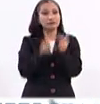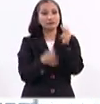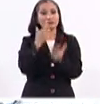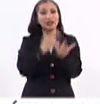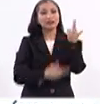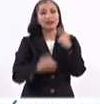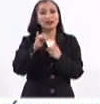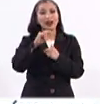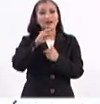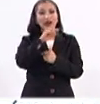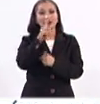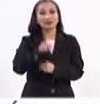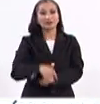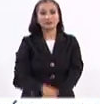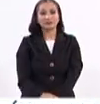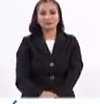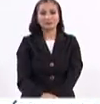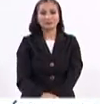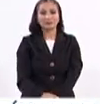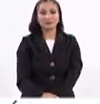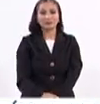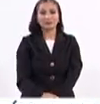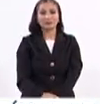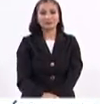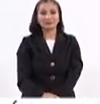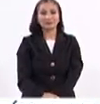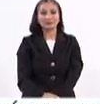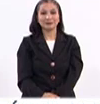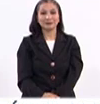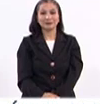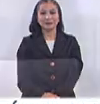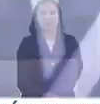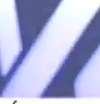pausa, regresamos, esto es Interfaz.